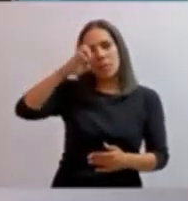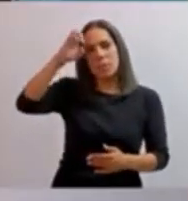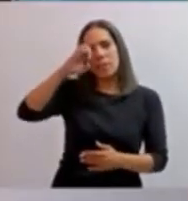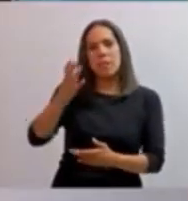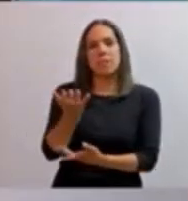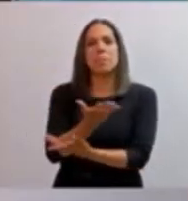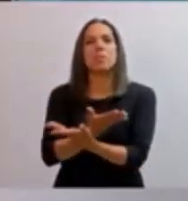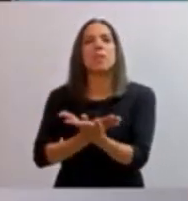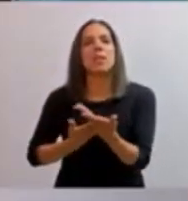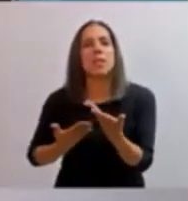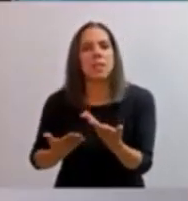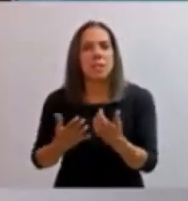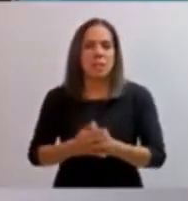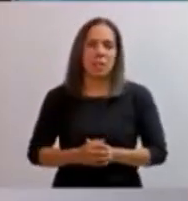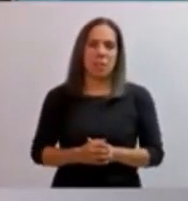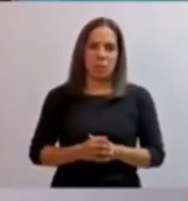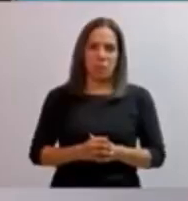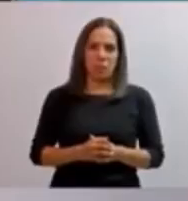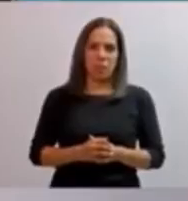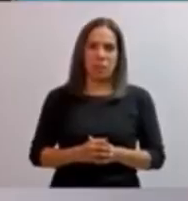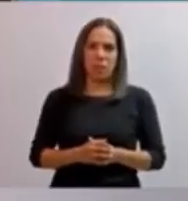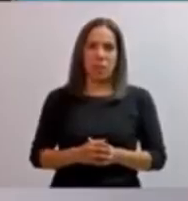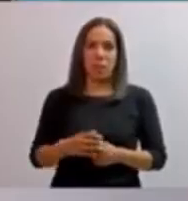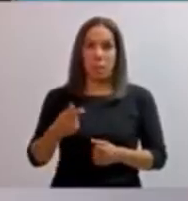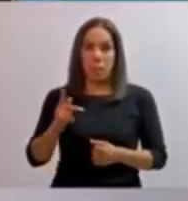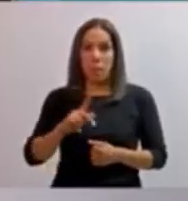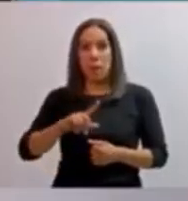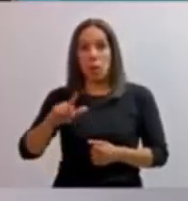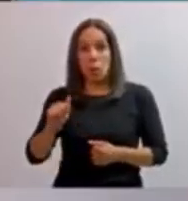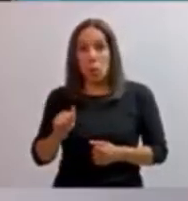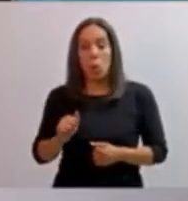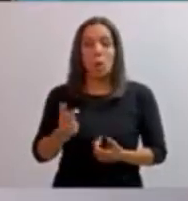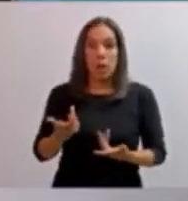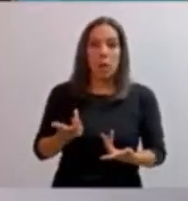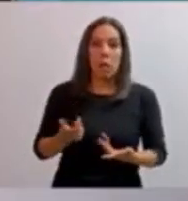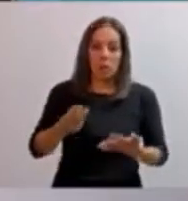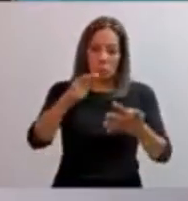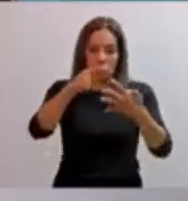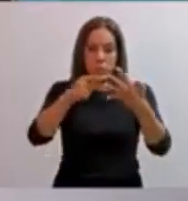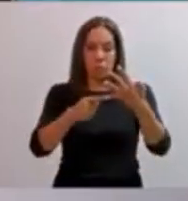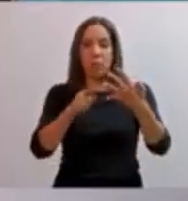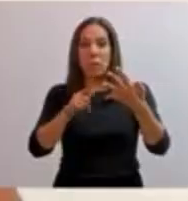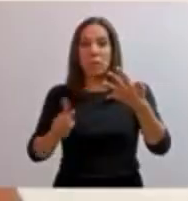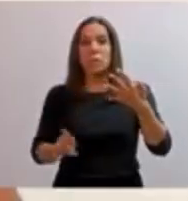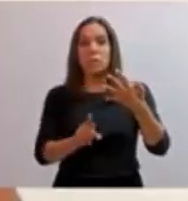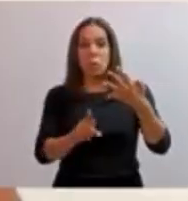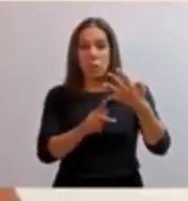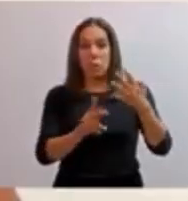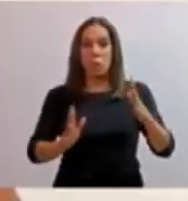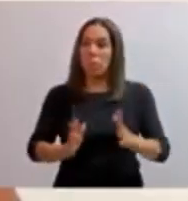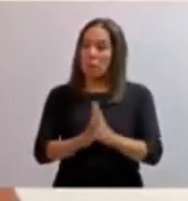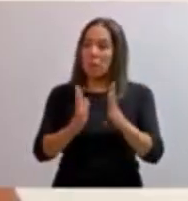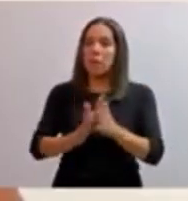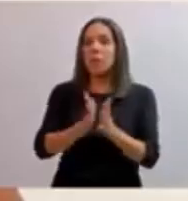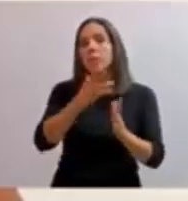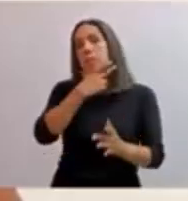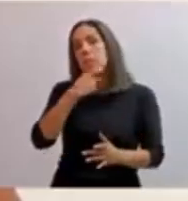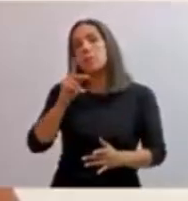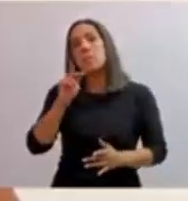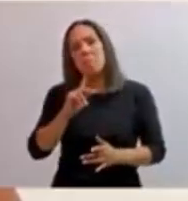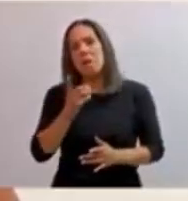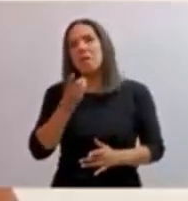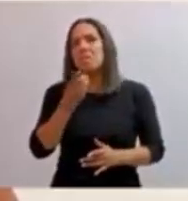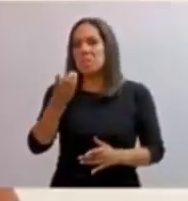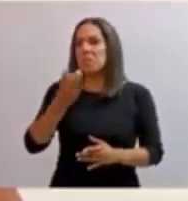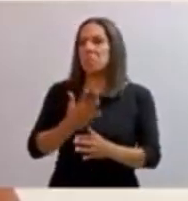un cuestionario. Y al responder a ese cuestionario, las y los participantes dijeron que habían sido capaces